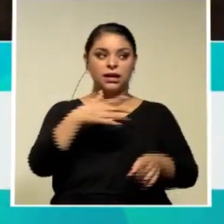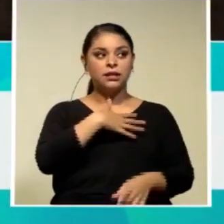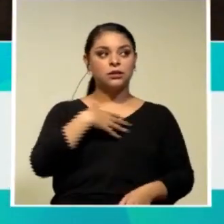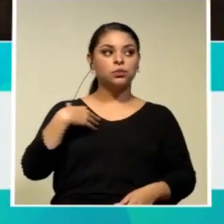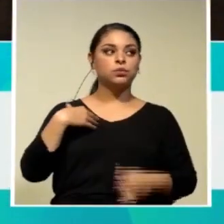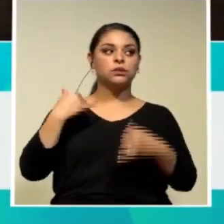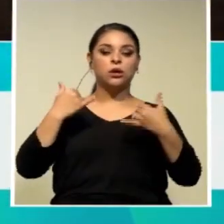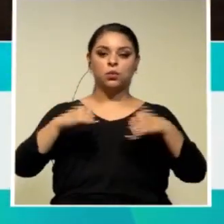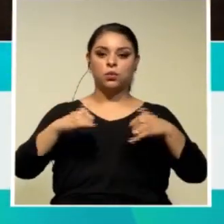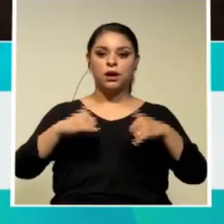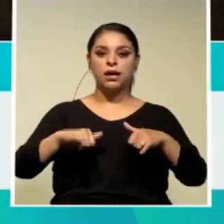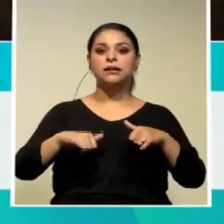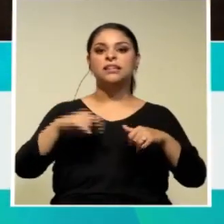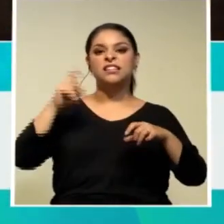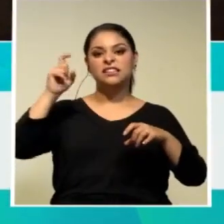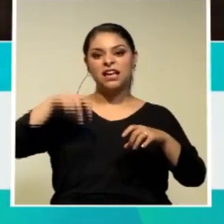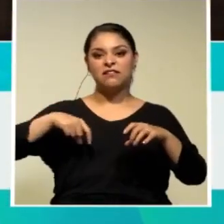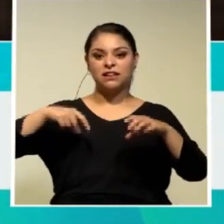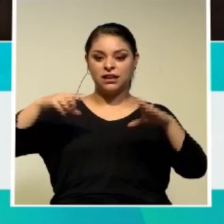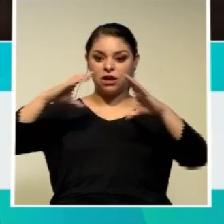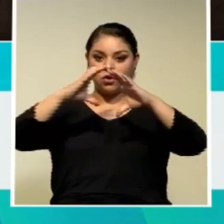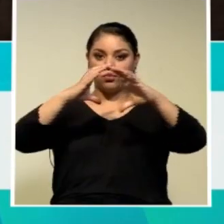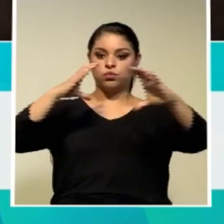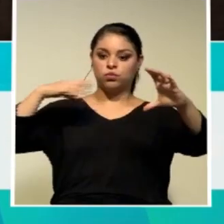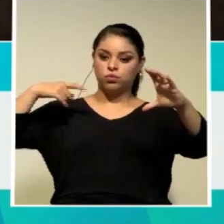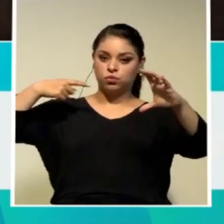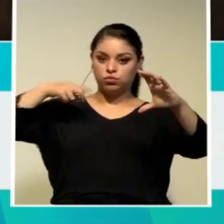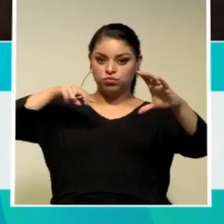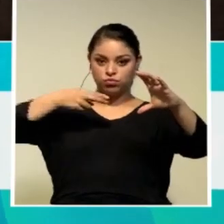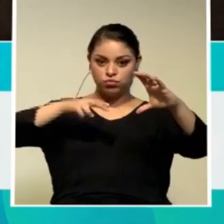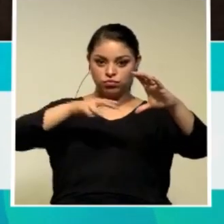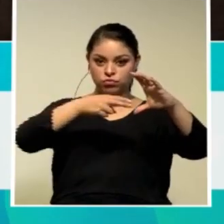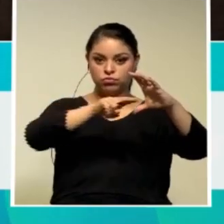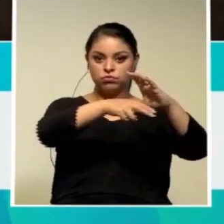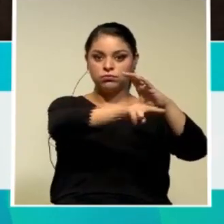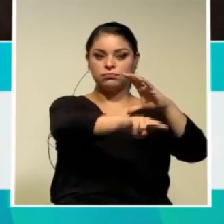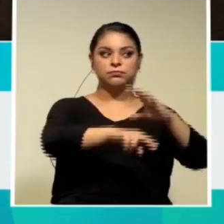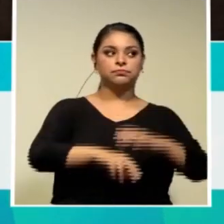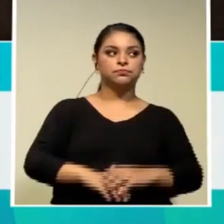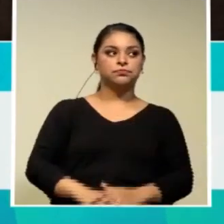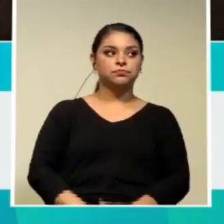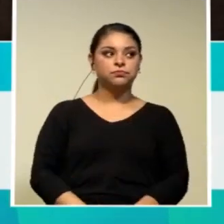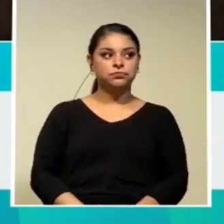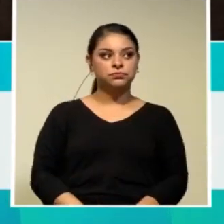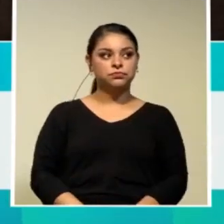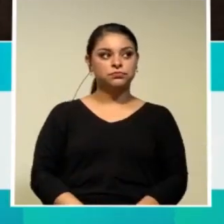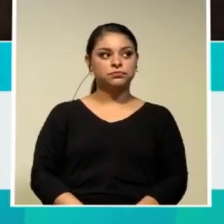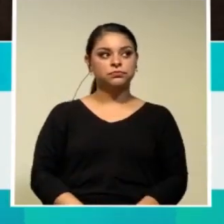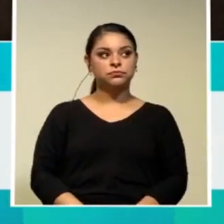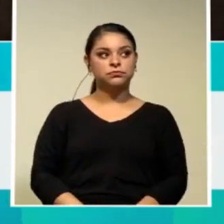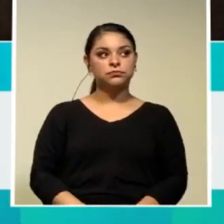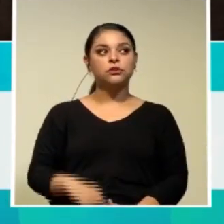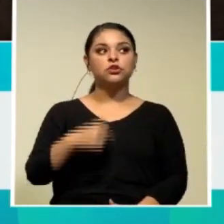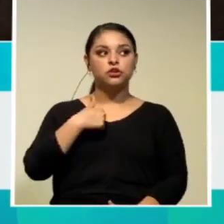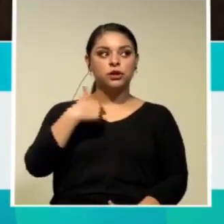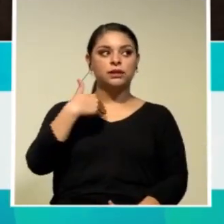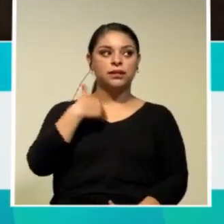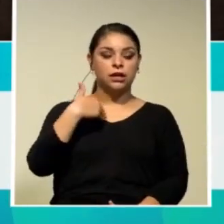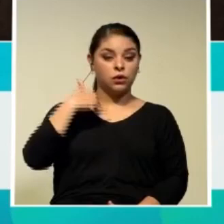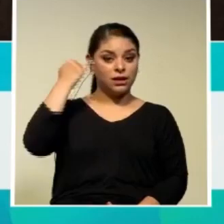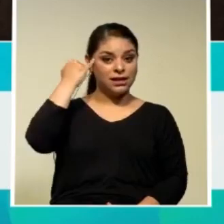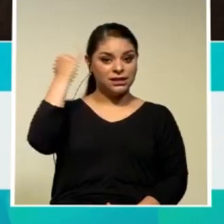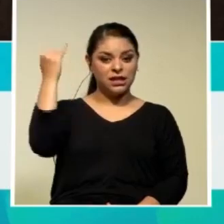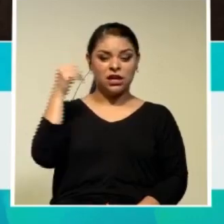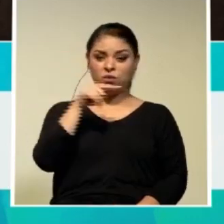jugar uh-huh. y es pasar por dentro para arrastrarse. A ver, entonces, ¿cómo están fuertes? A ver, fuertes. Tengo una idea. Dígame. Si en la casa